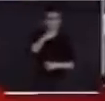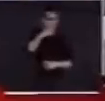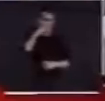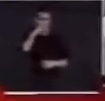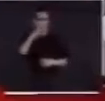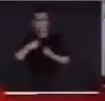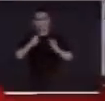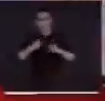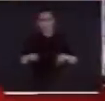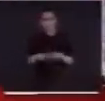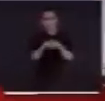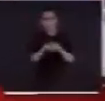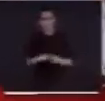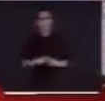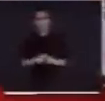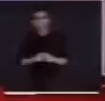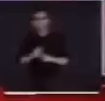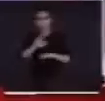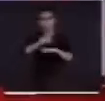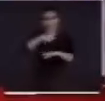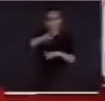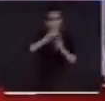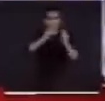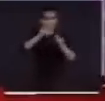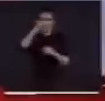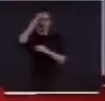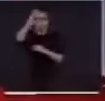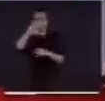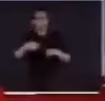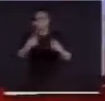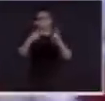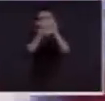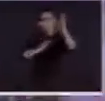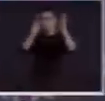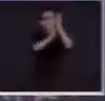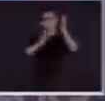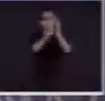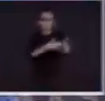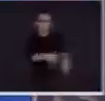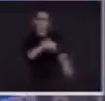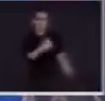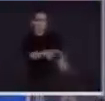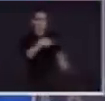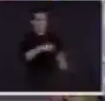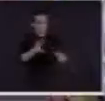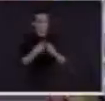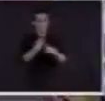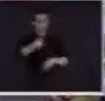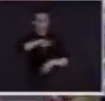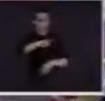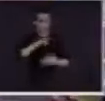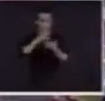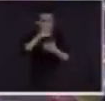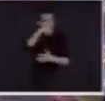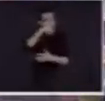más puedo darte para ilusionarte y queo aplauso venga nada corre por miena Únete a los sangas cuando llega